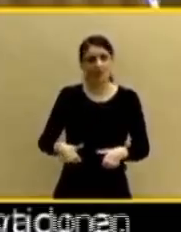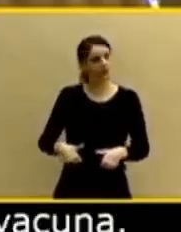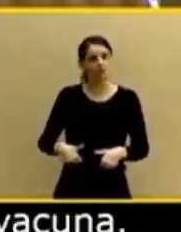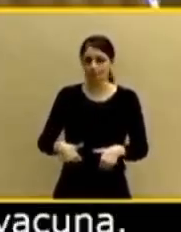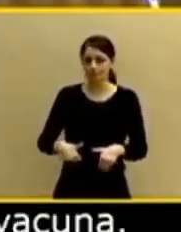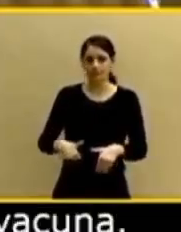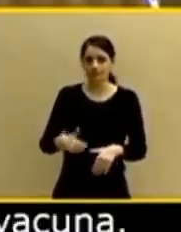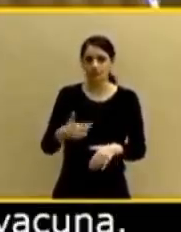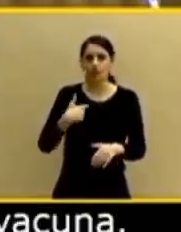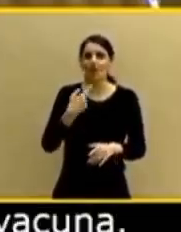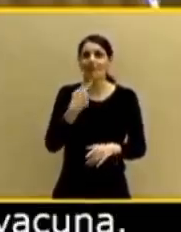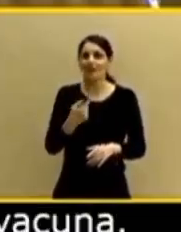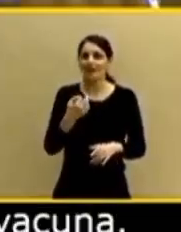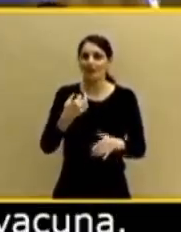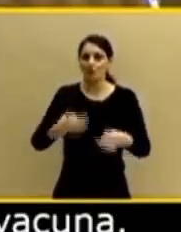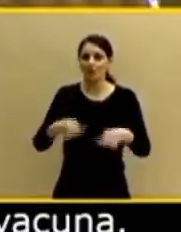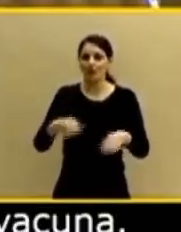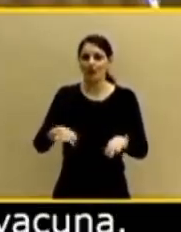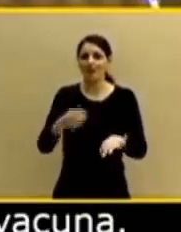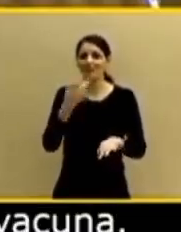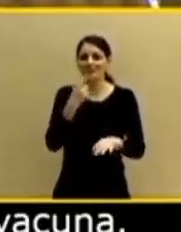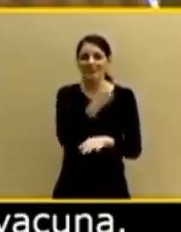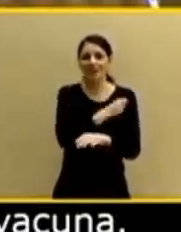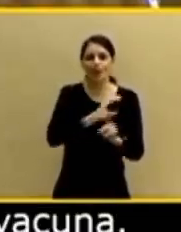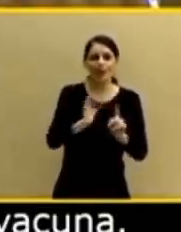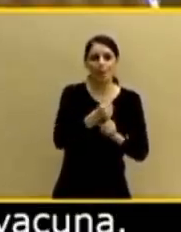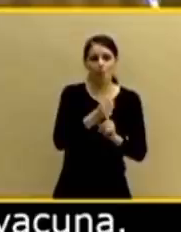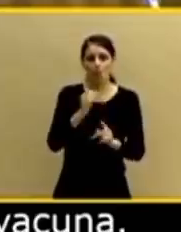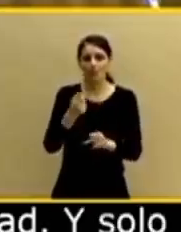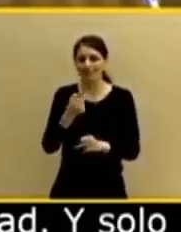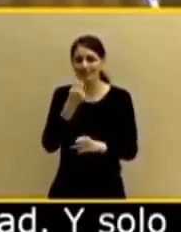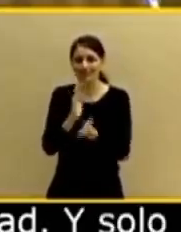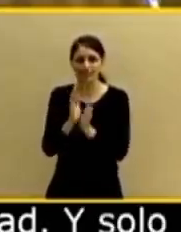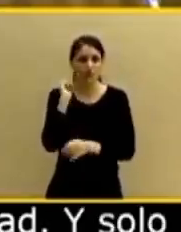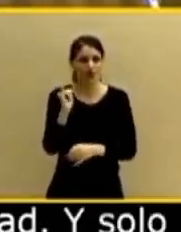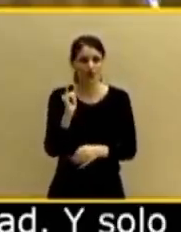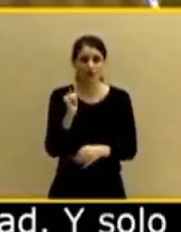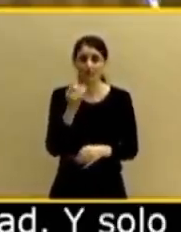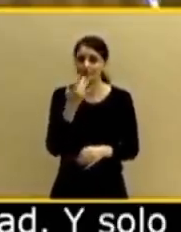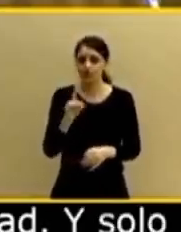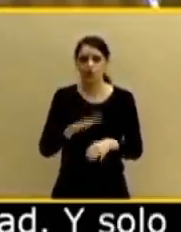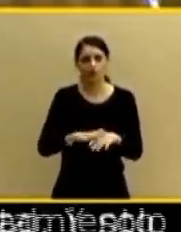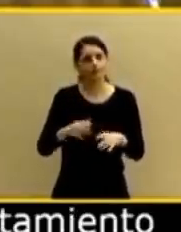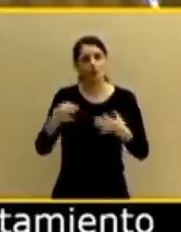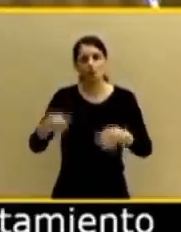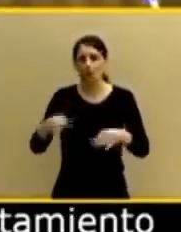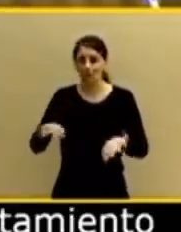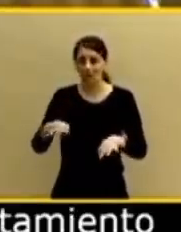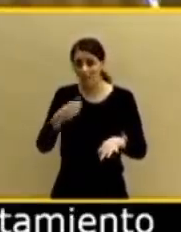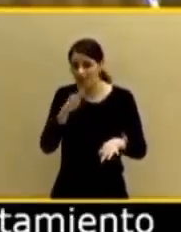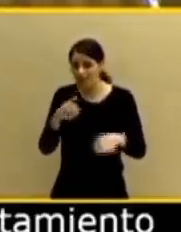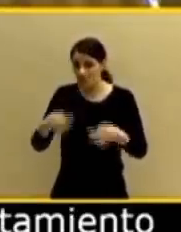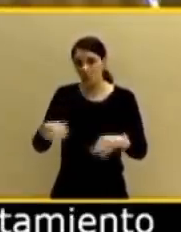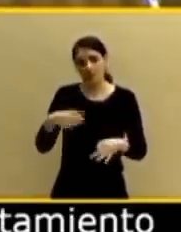tratamiento o una vacuna. Y yo no tengo datos en este momento para asegurarles cuándo va a ocurrir esto. Les